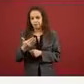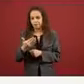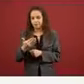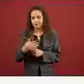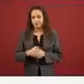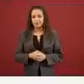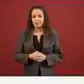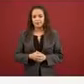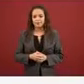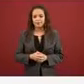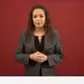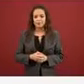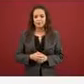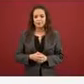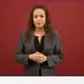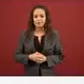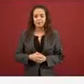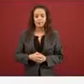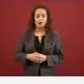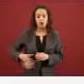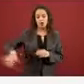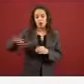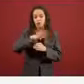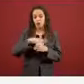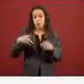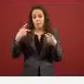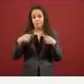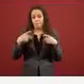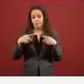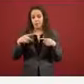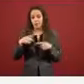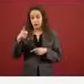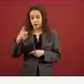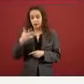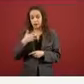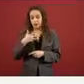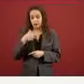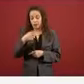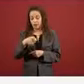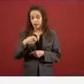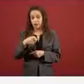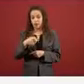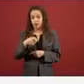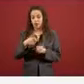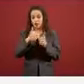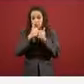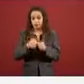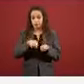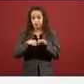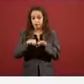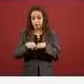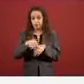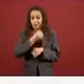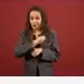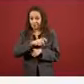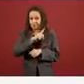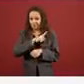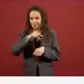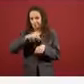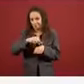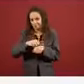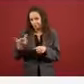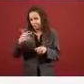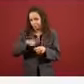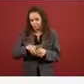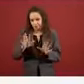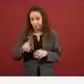A todo el personal que nos llega, que es de salud y que tiene algún síntoma, también se le toma la muestra. Al día de hoy